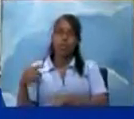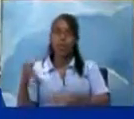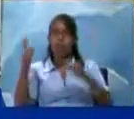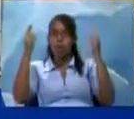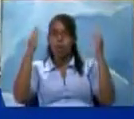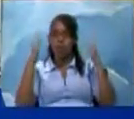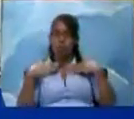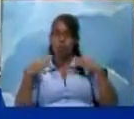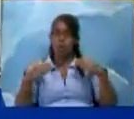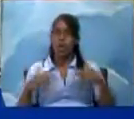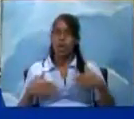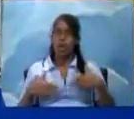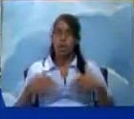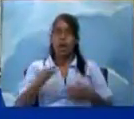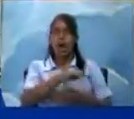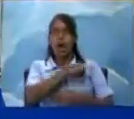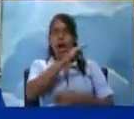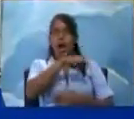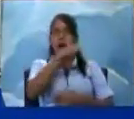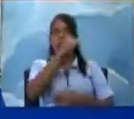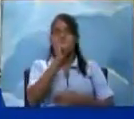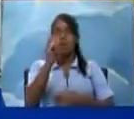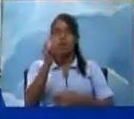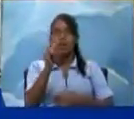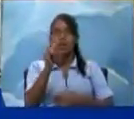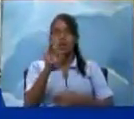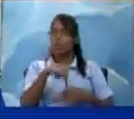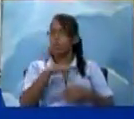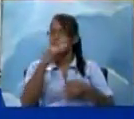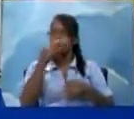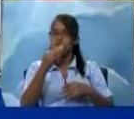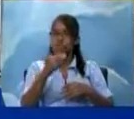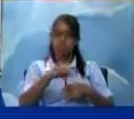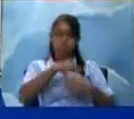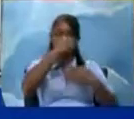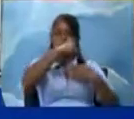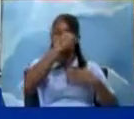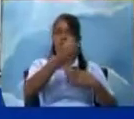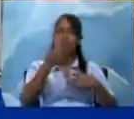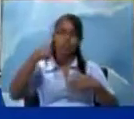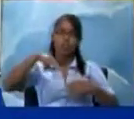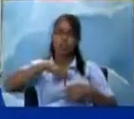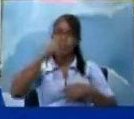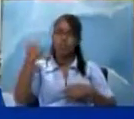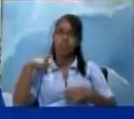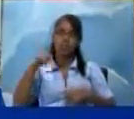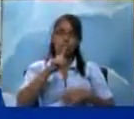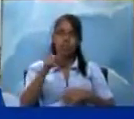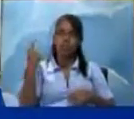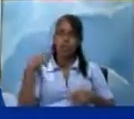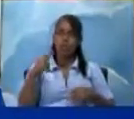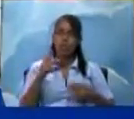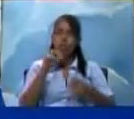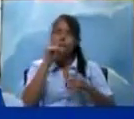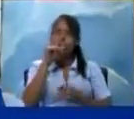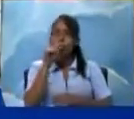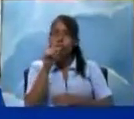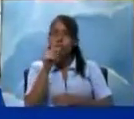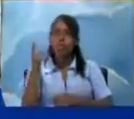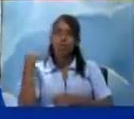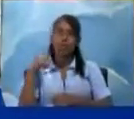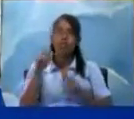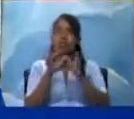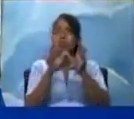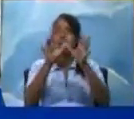cuerpo, alma y espíritu. Nosotros tenemos lo que no tiene un pollito, lo que no tiene